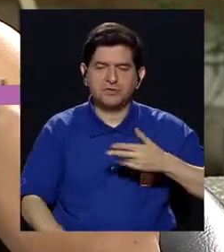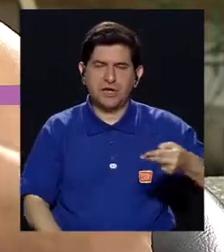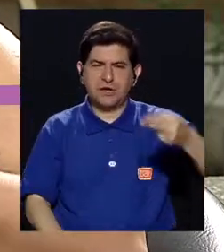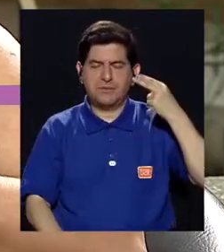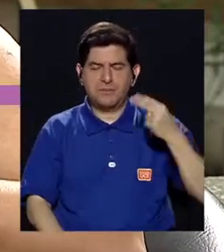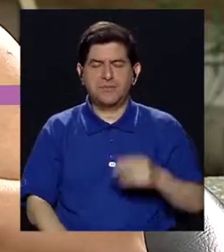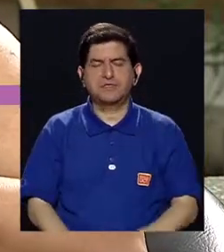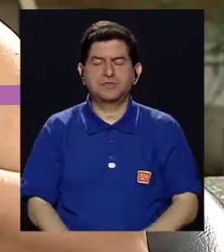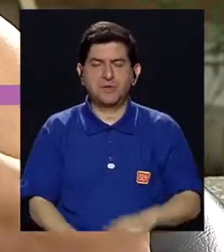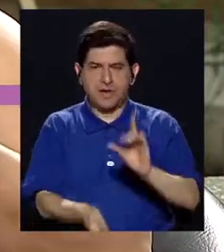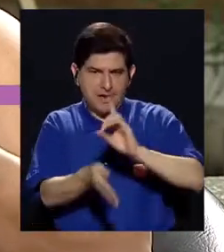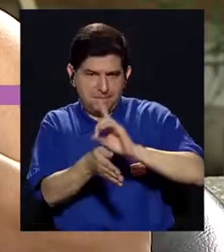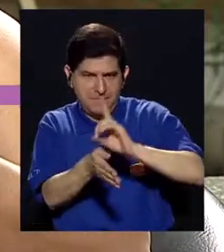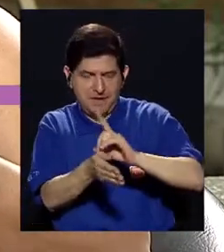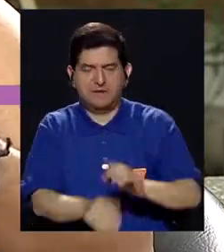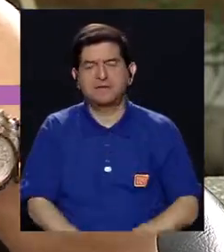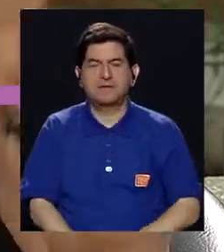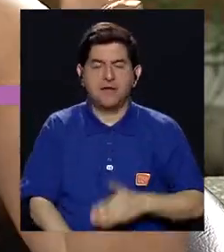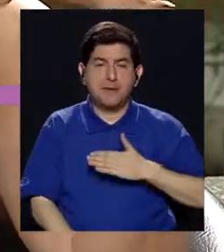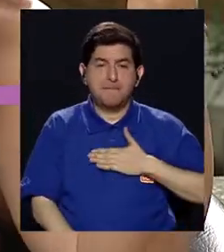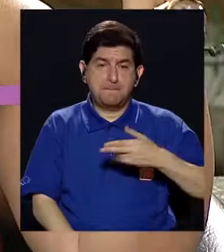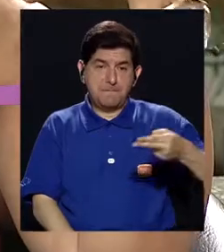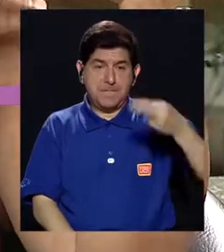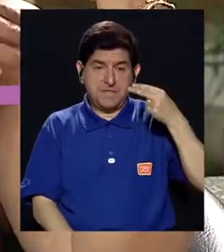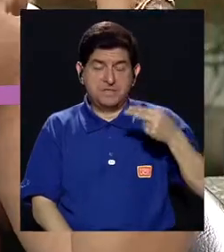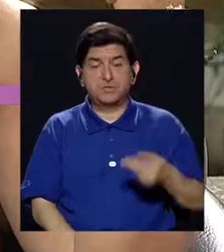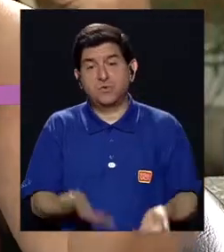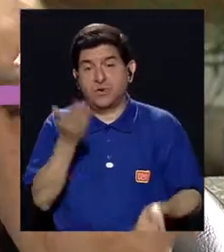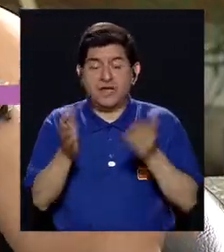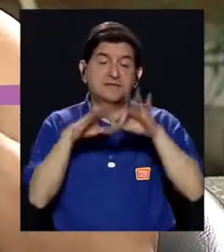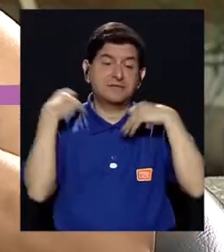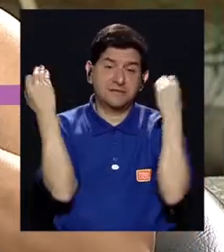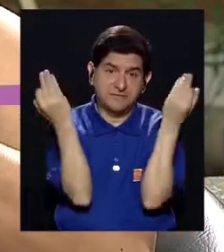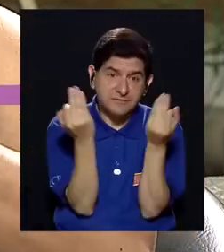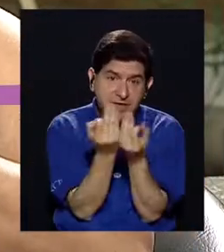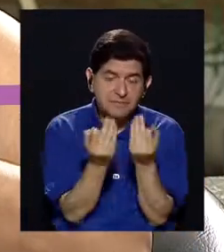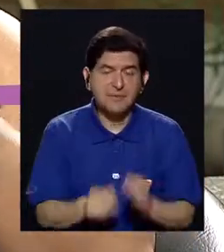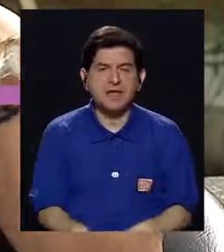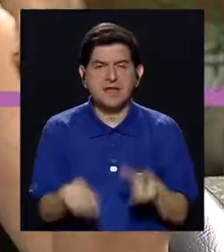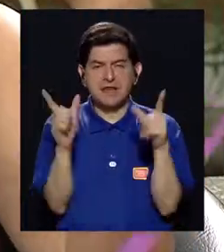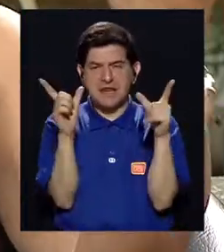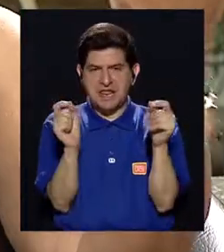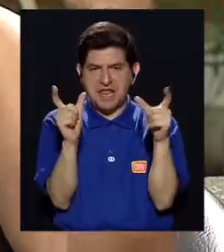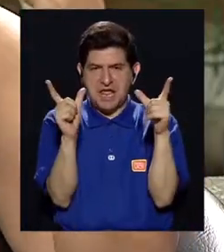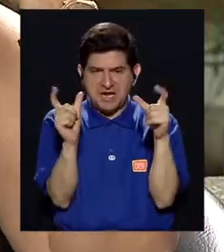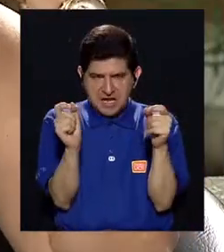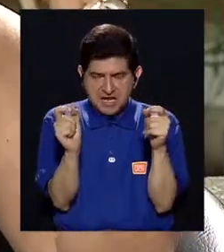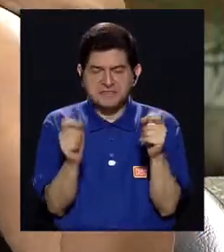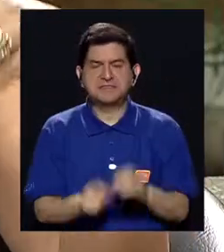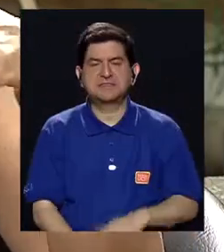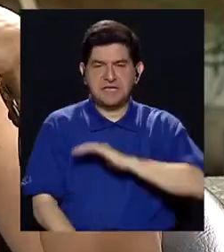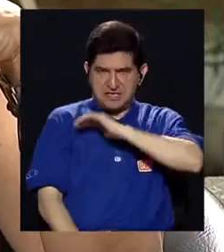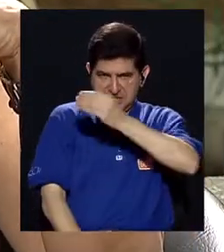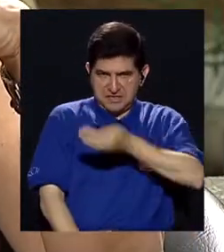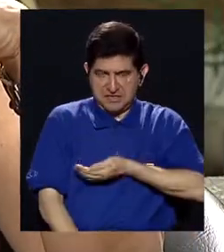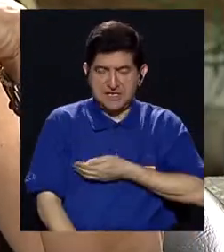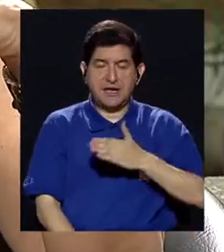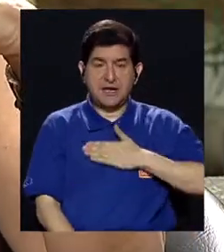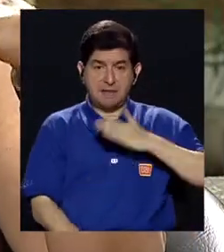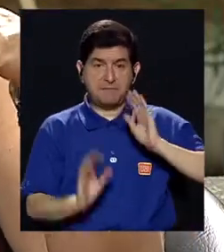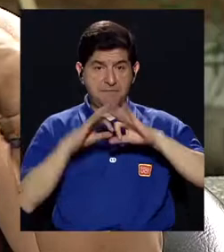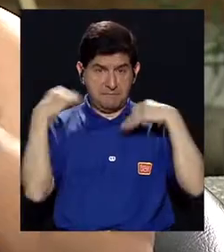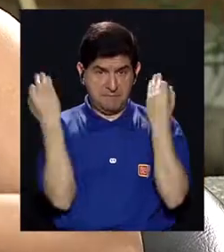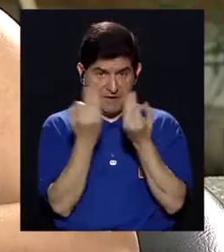evaluación de mi historia clínica, de mi historia incluso de antecedentes familiares, si ha habido cáncer de mama